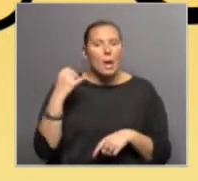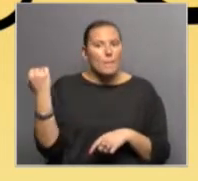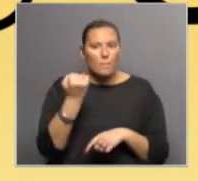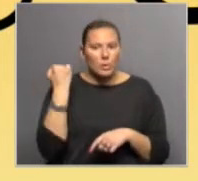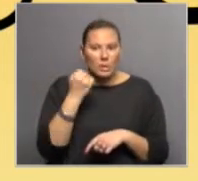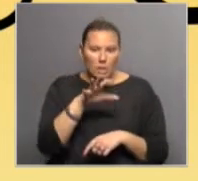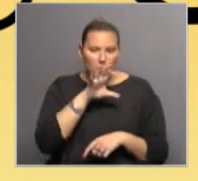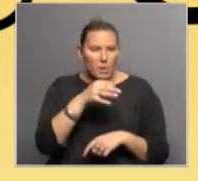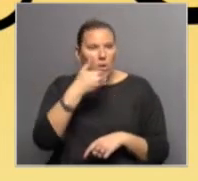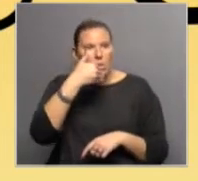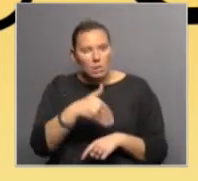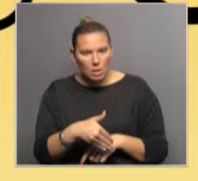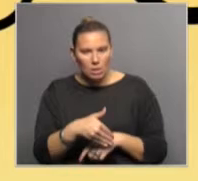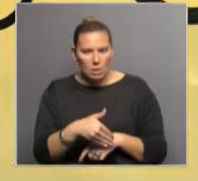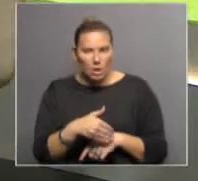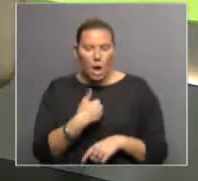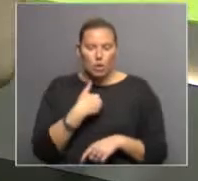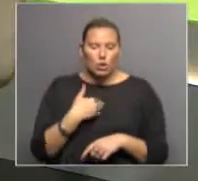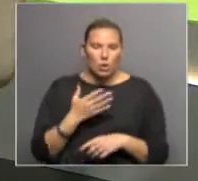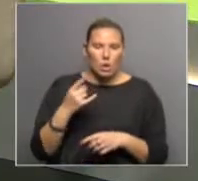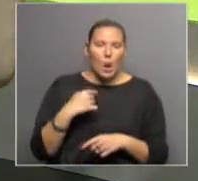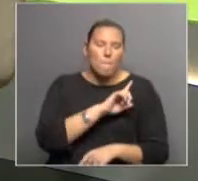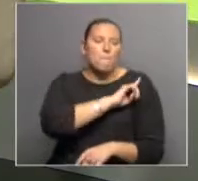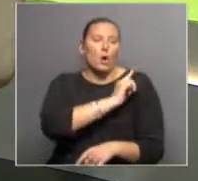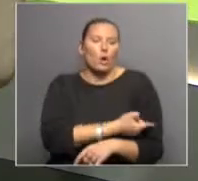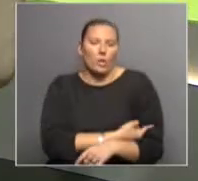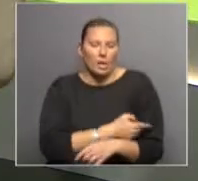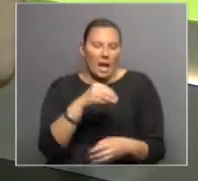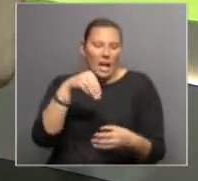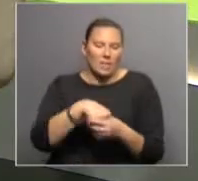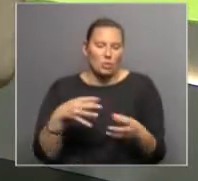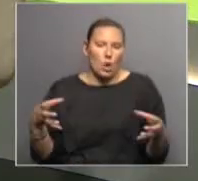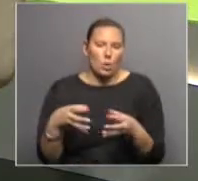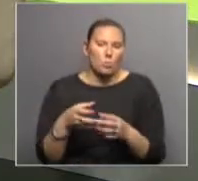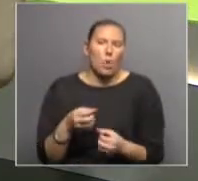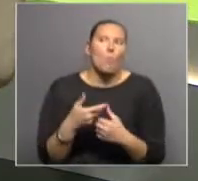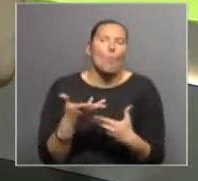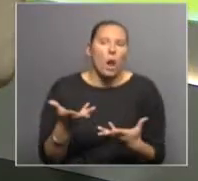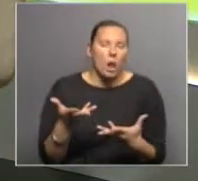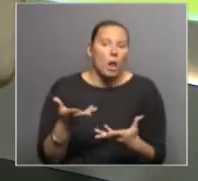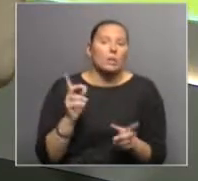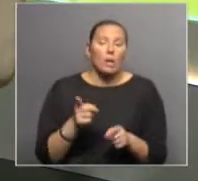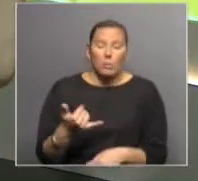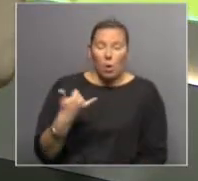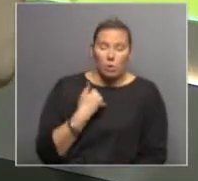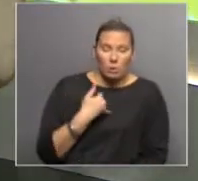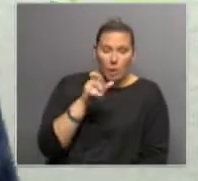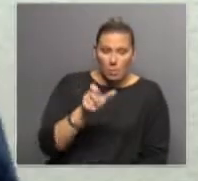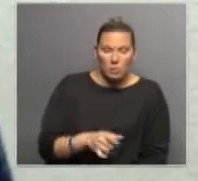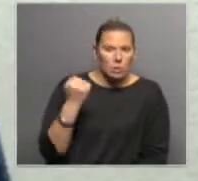importante que el perro entienda qué rol de poder tiene dentro de la manada. Y también nos contaba Juan Pablo